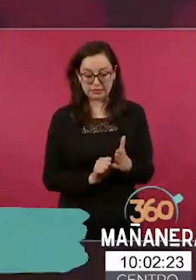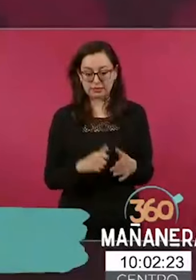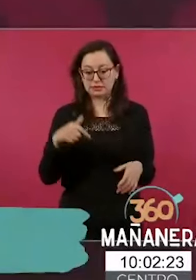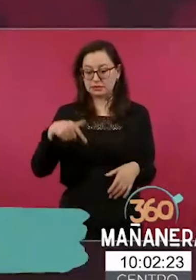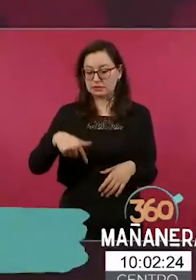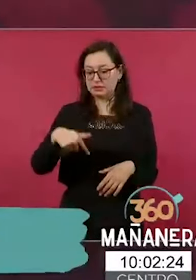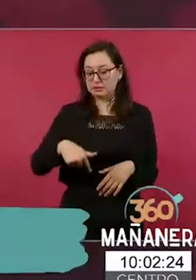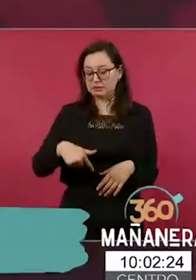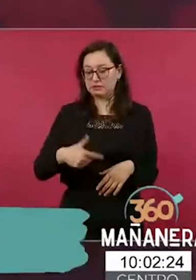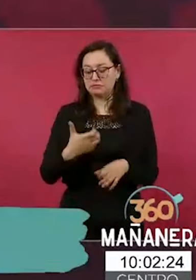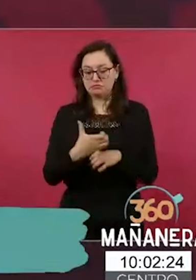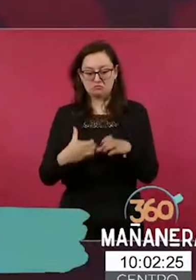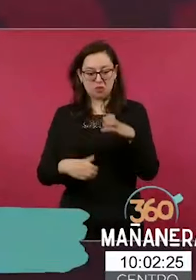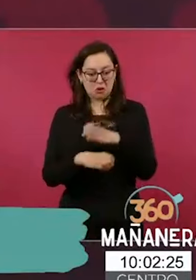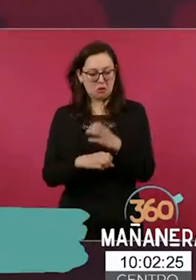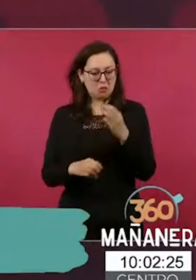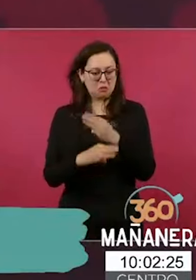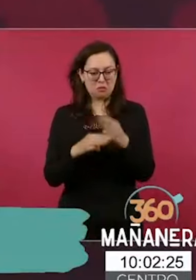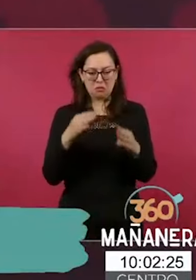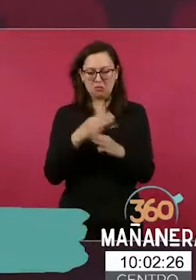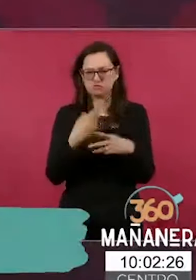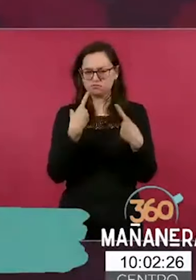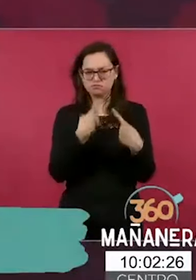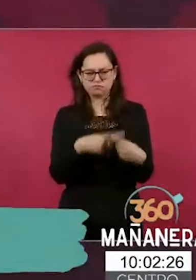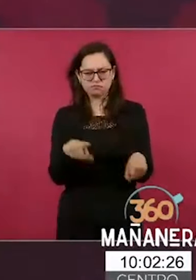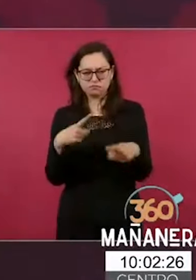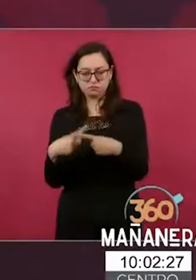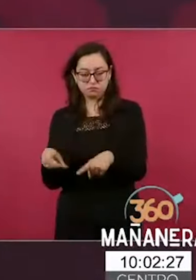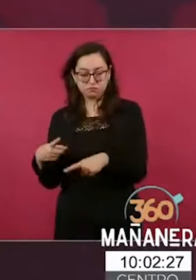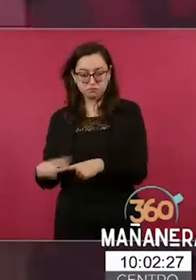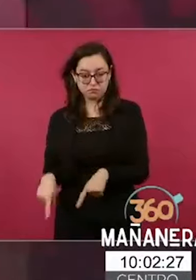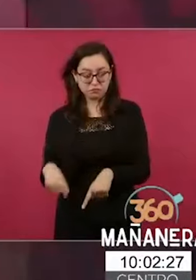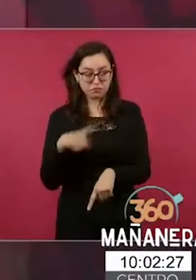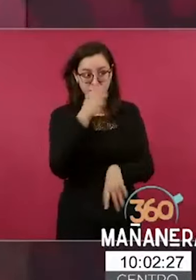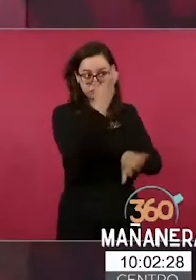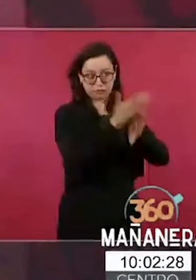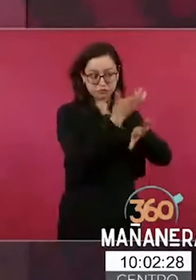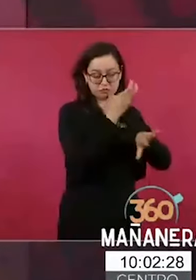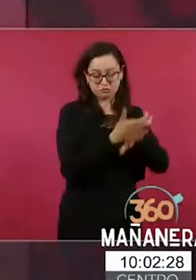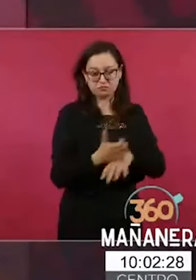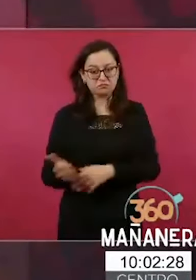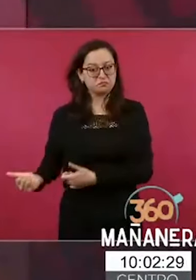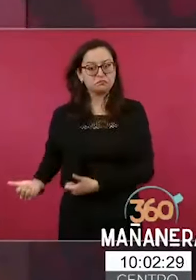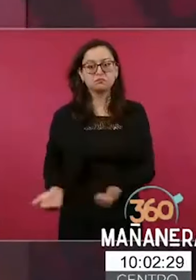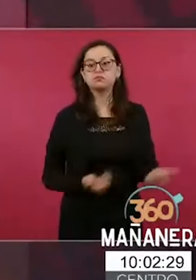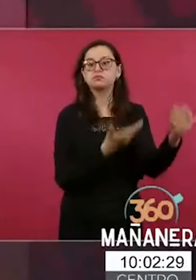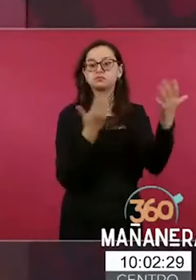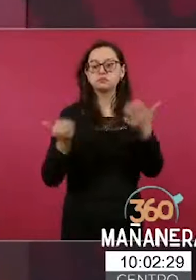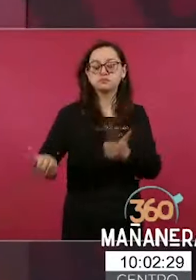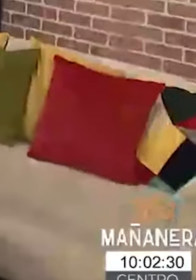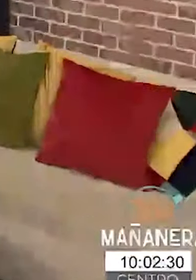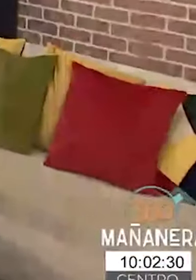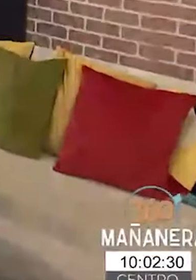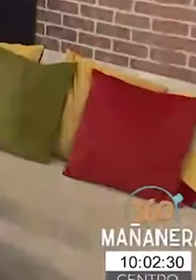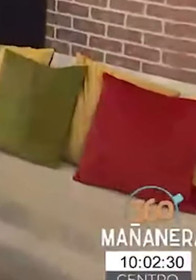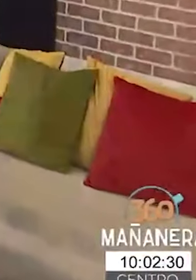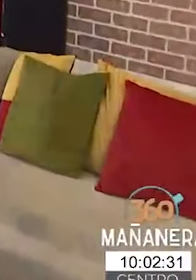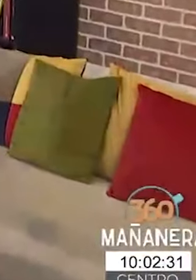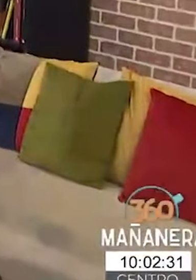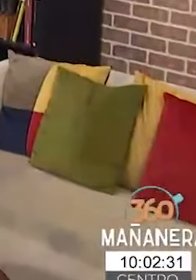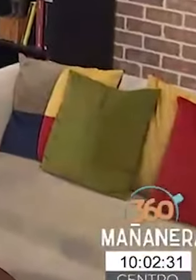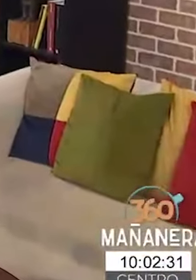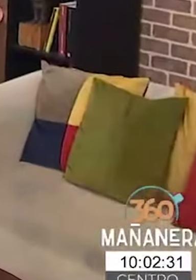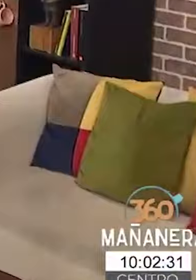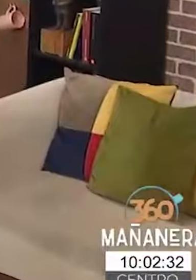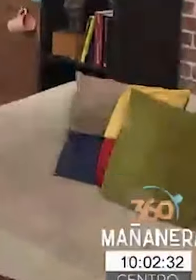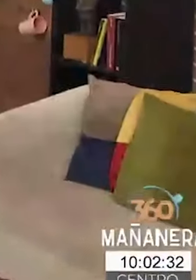Estados Unidos somos el principal socio comercial de Estados Unidos en el mundo y otro